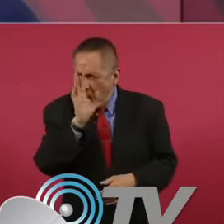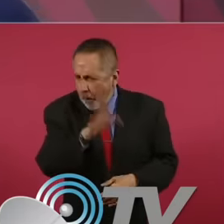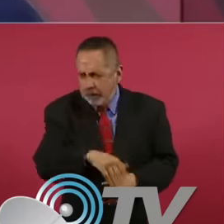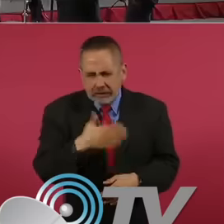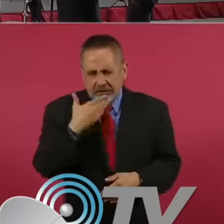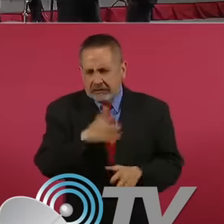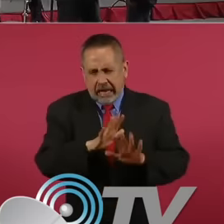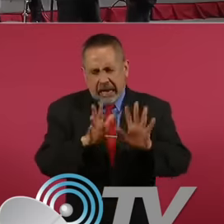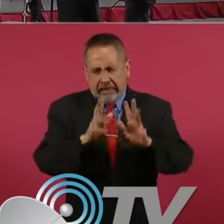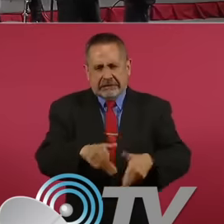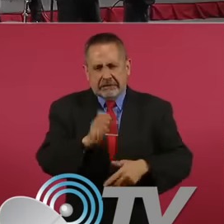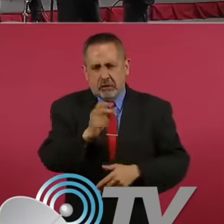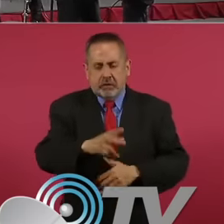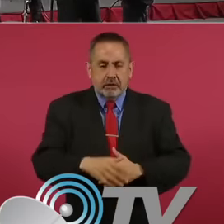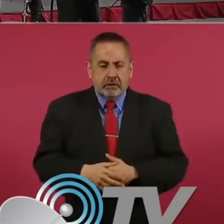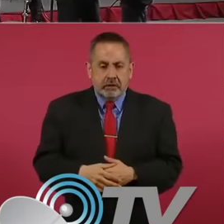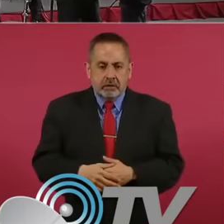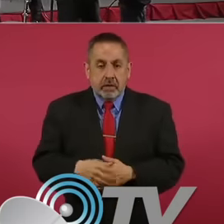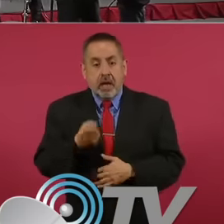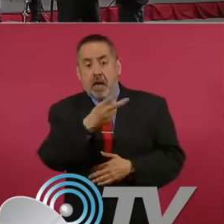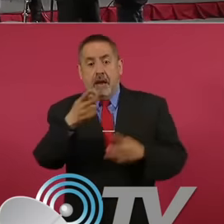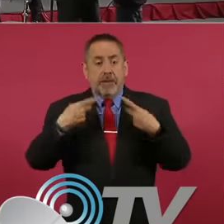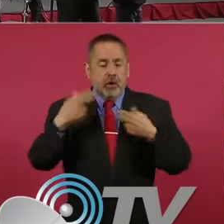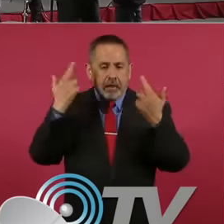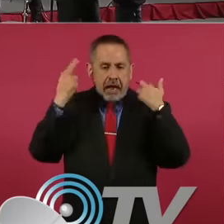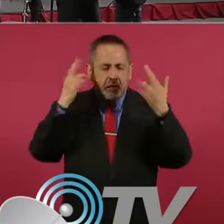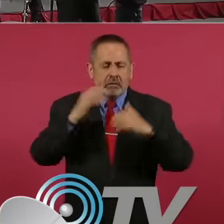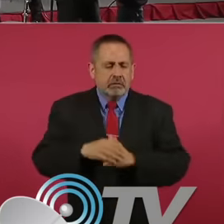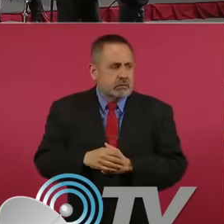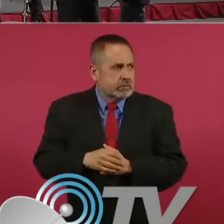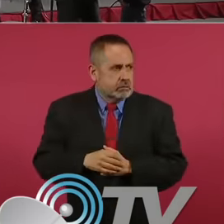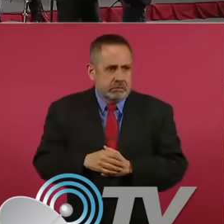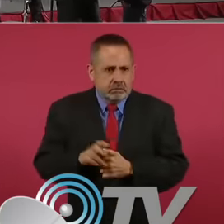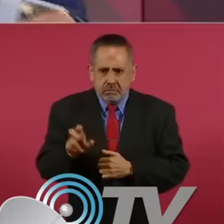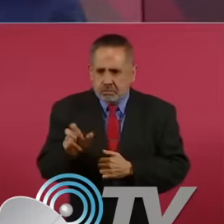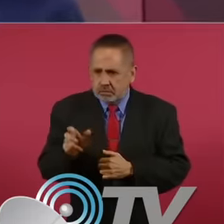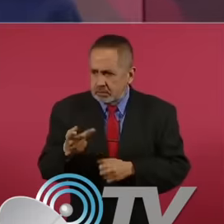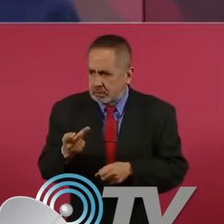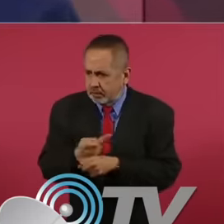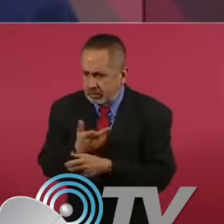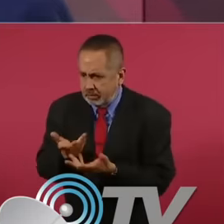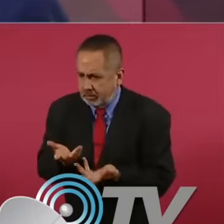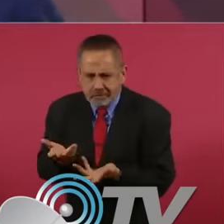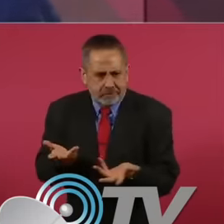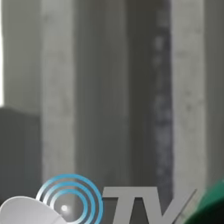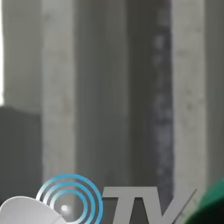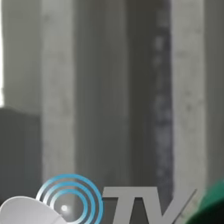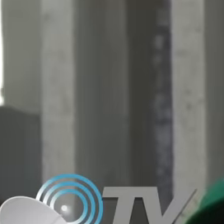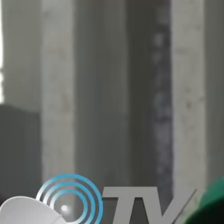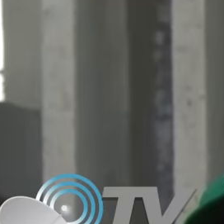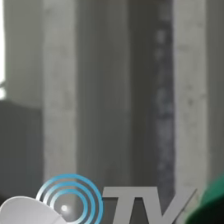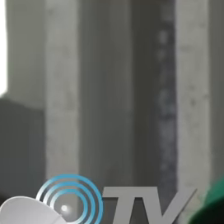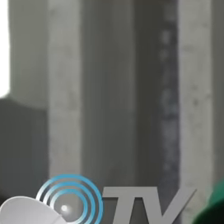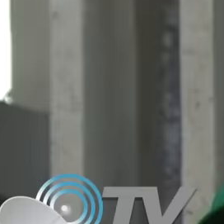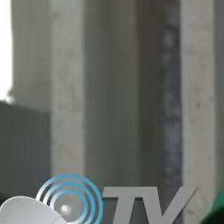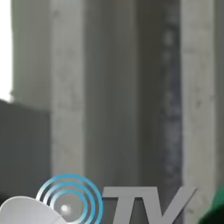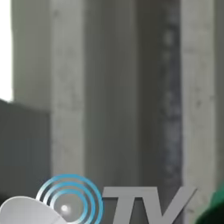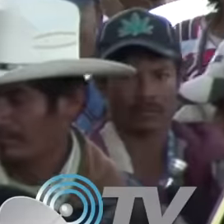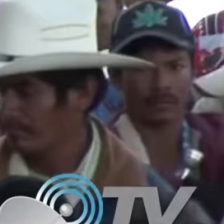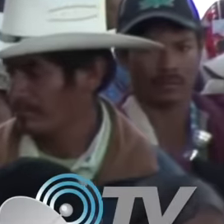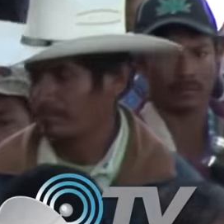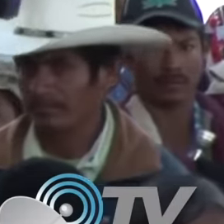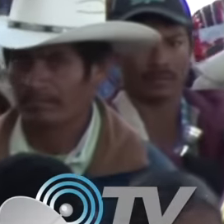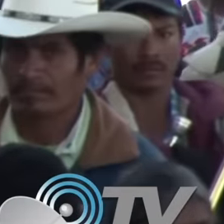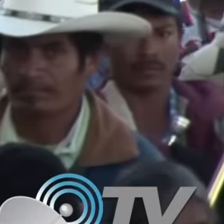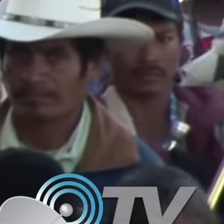hoy derramaron lágrimas por el suceso vivido, pero felices al ver que esa lucha está dando frutos, llegando